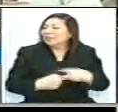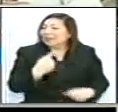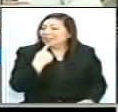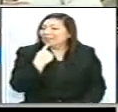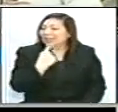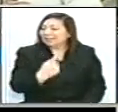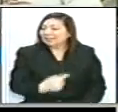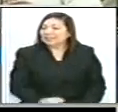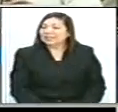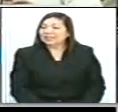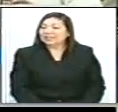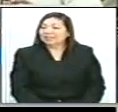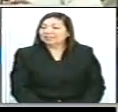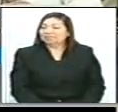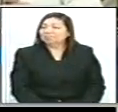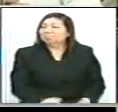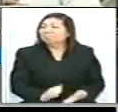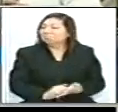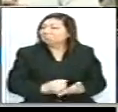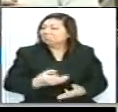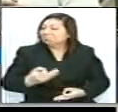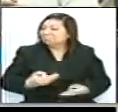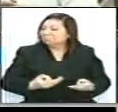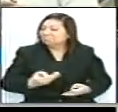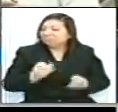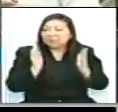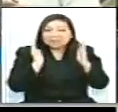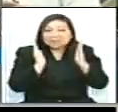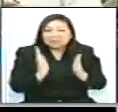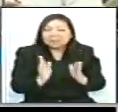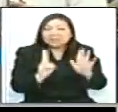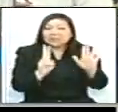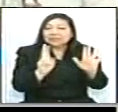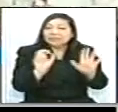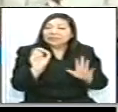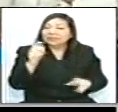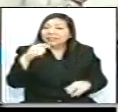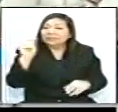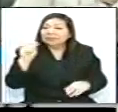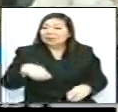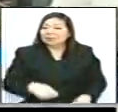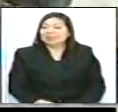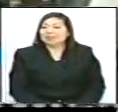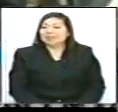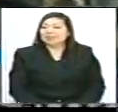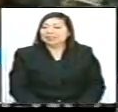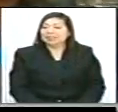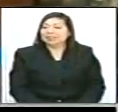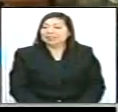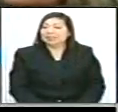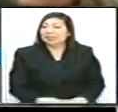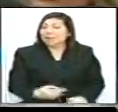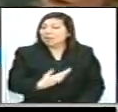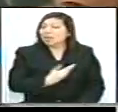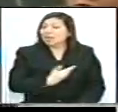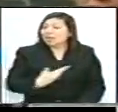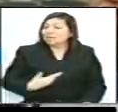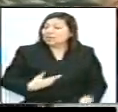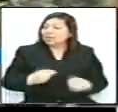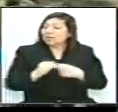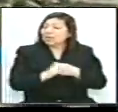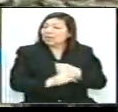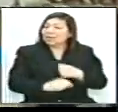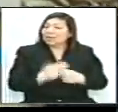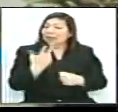diciendo que el presupuesto ha concentrado casi 70% en el gobierno nacional